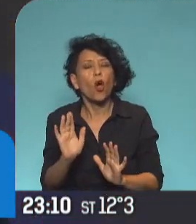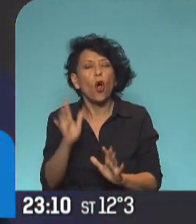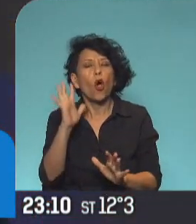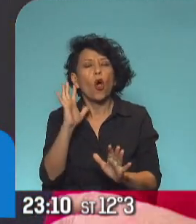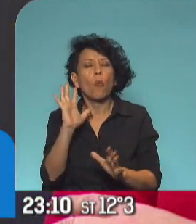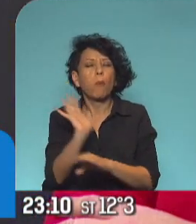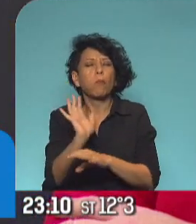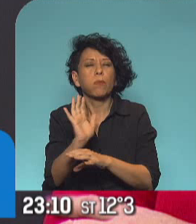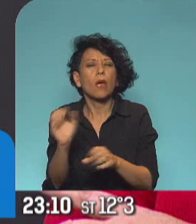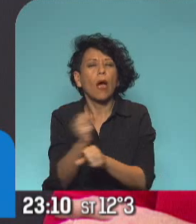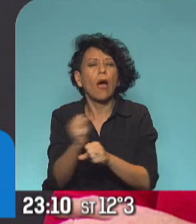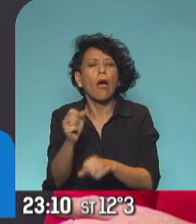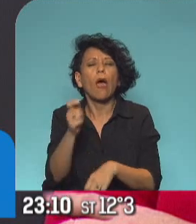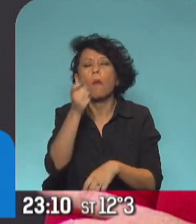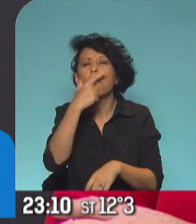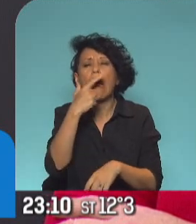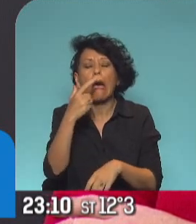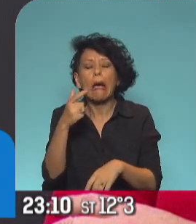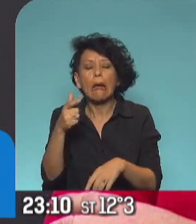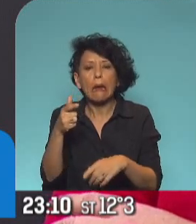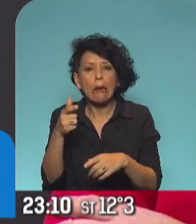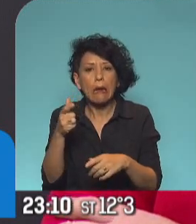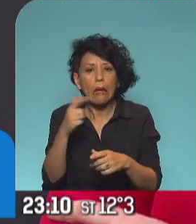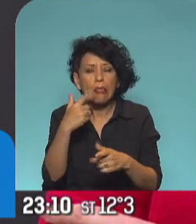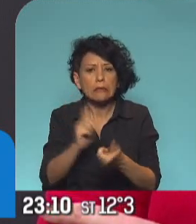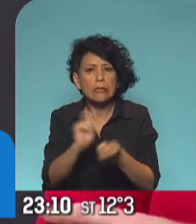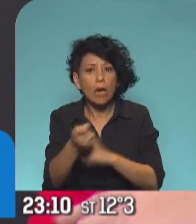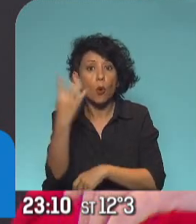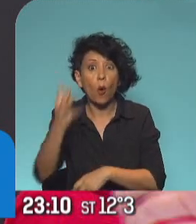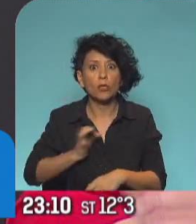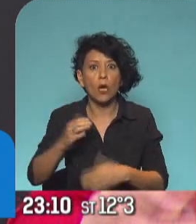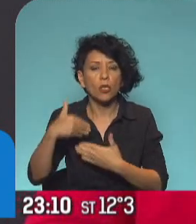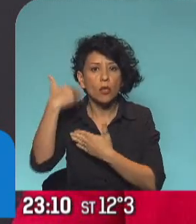que consideraba el cambio. Hoy estamos 4 años después y me parece que